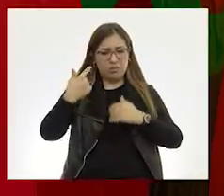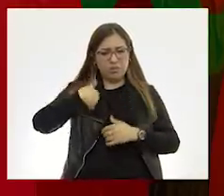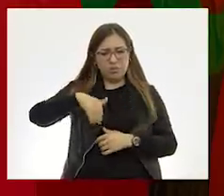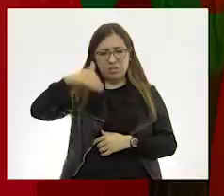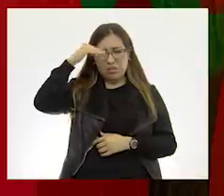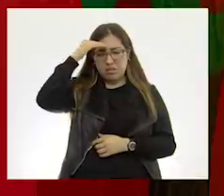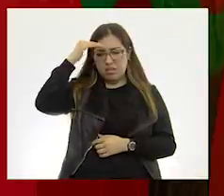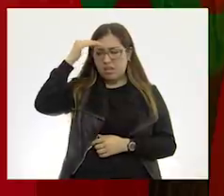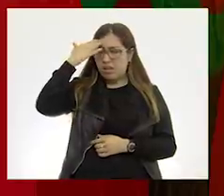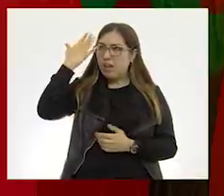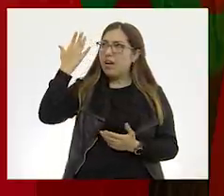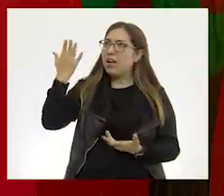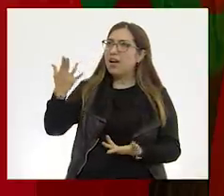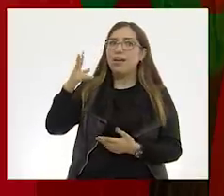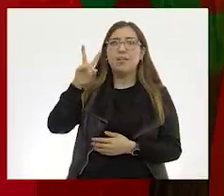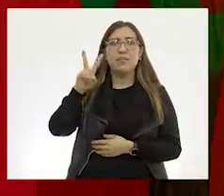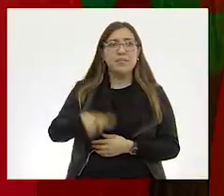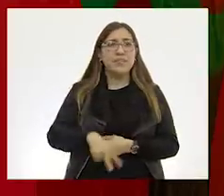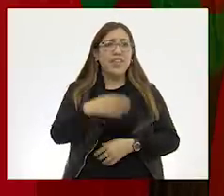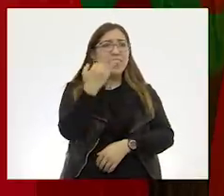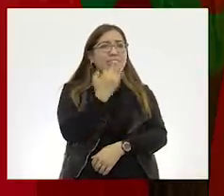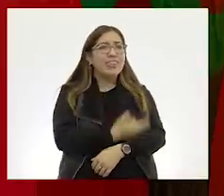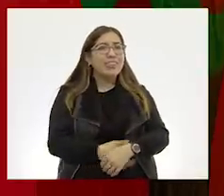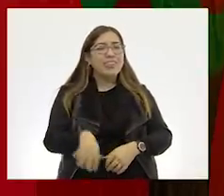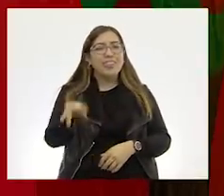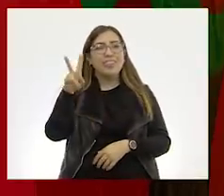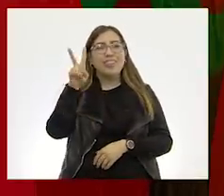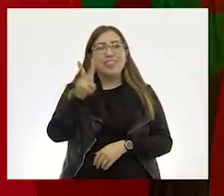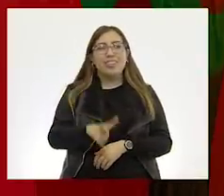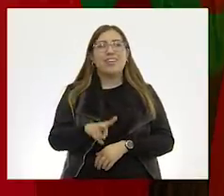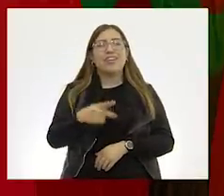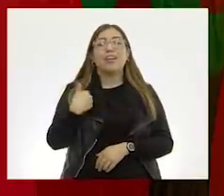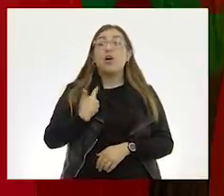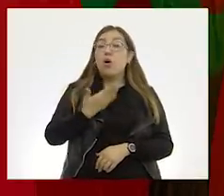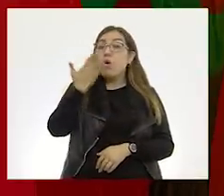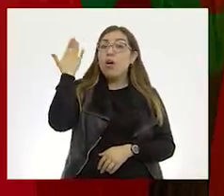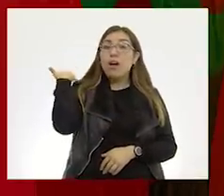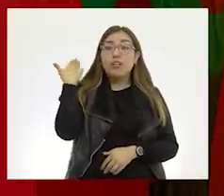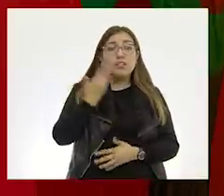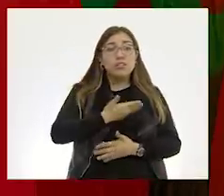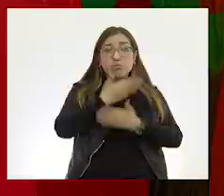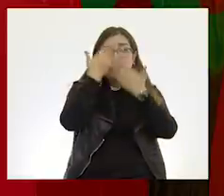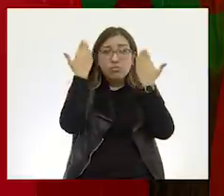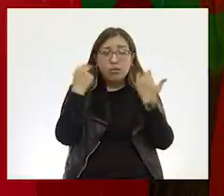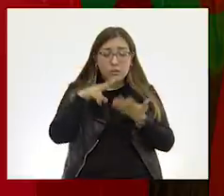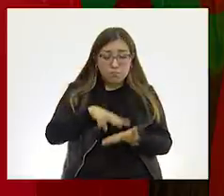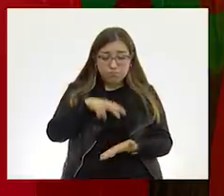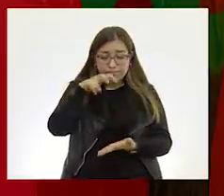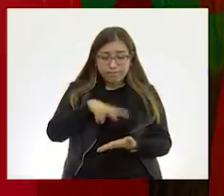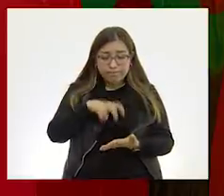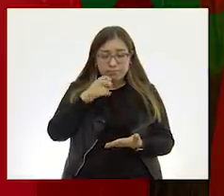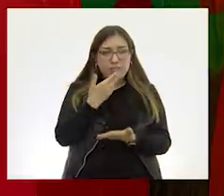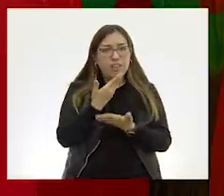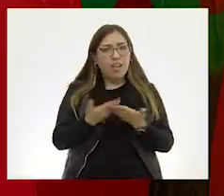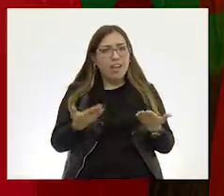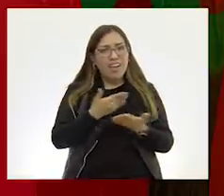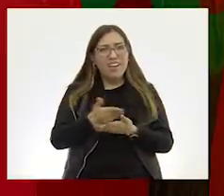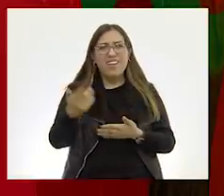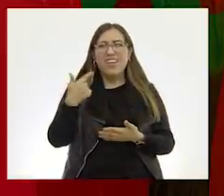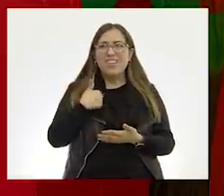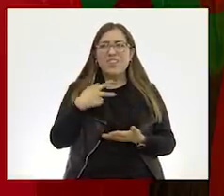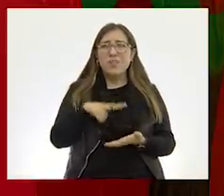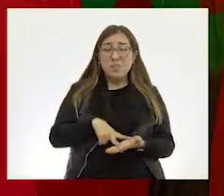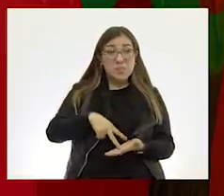¡es verdad! Antes no sabía brincar y ahora brinco